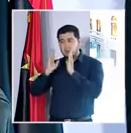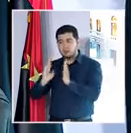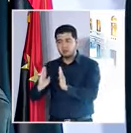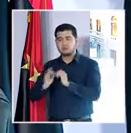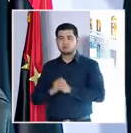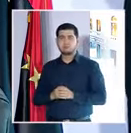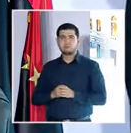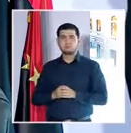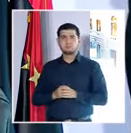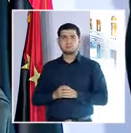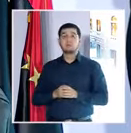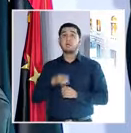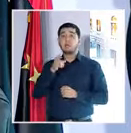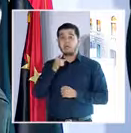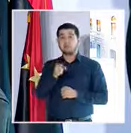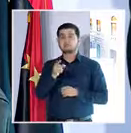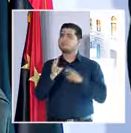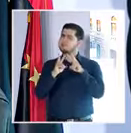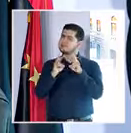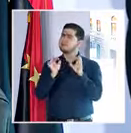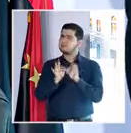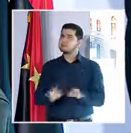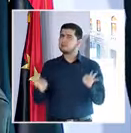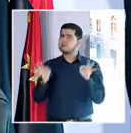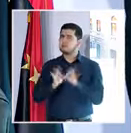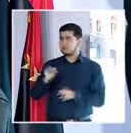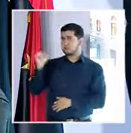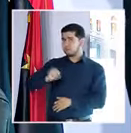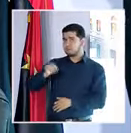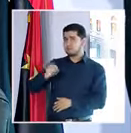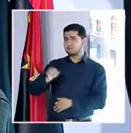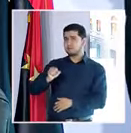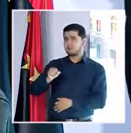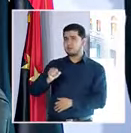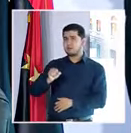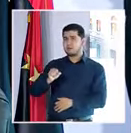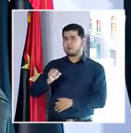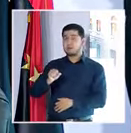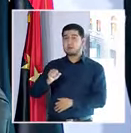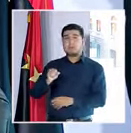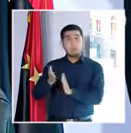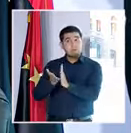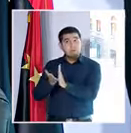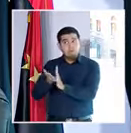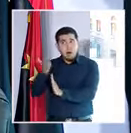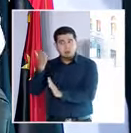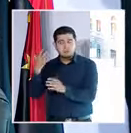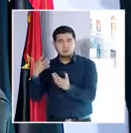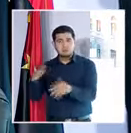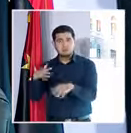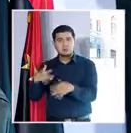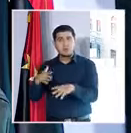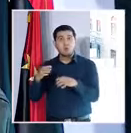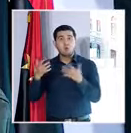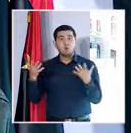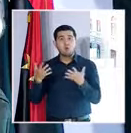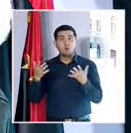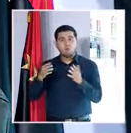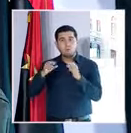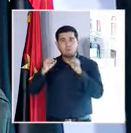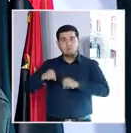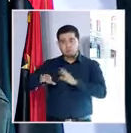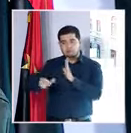retos importantes. Pero el mayor reto es recuperar la actividad económica y el relacionamiento de